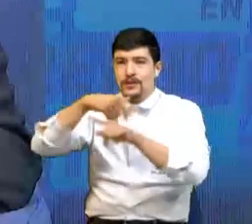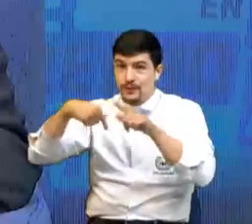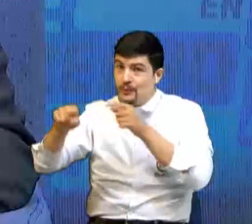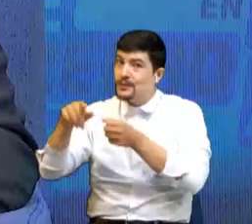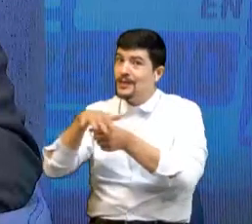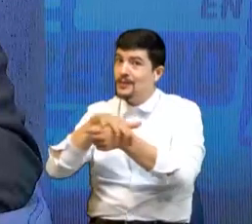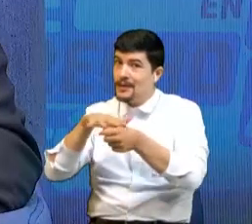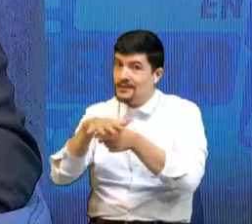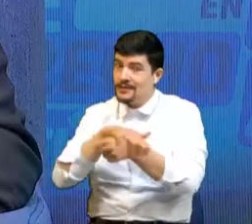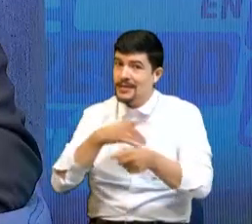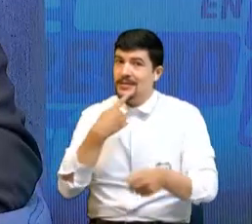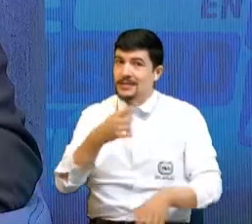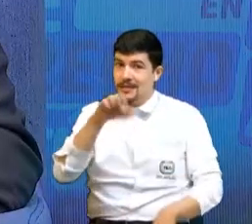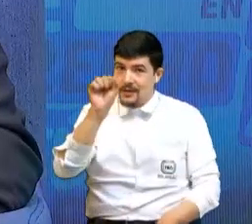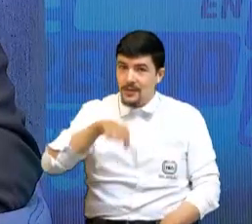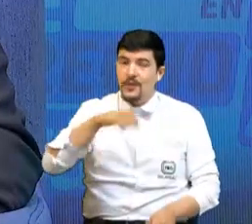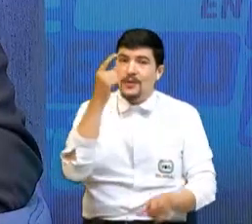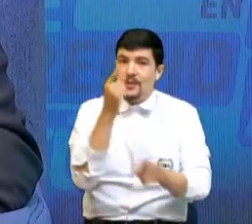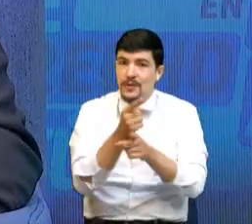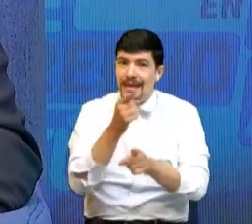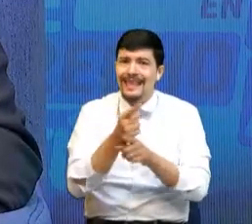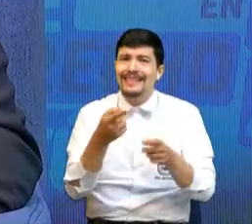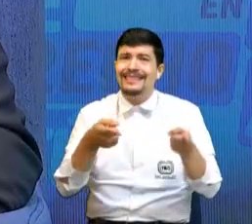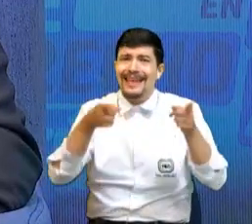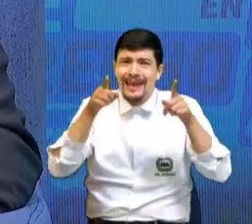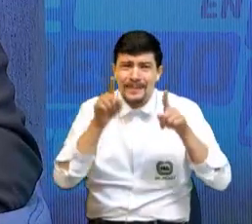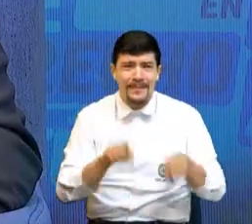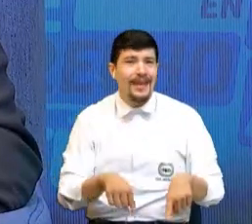donde infortunadamente también existe